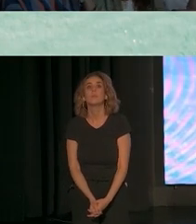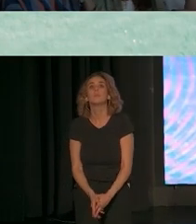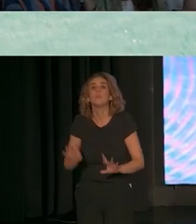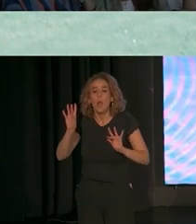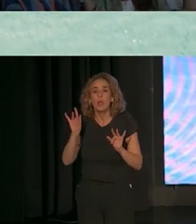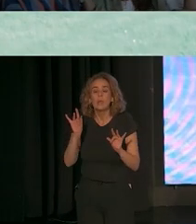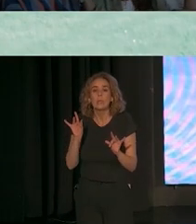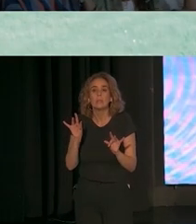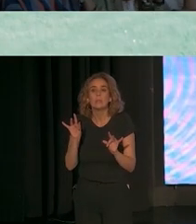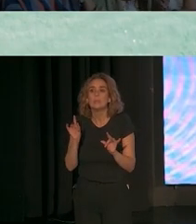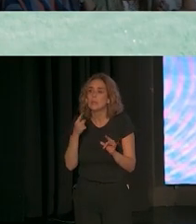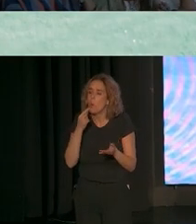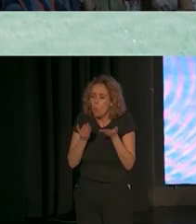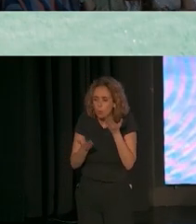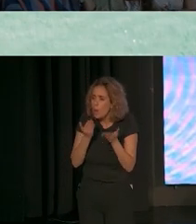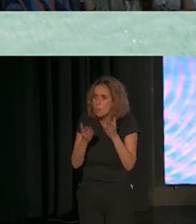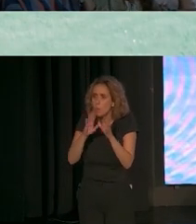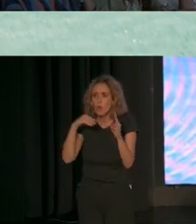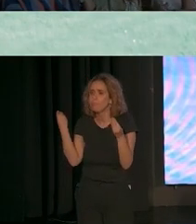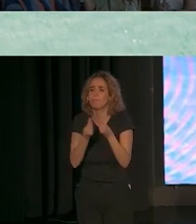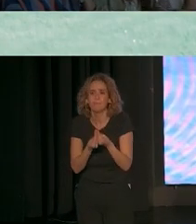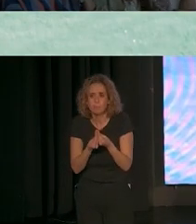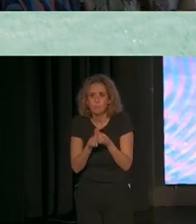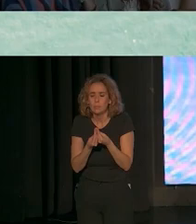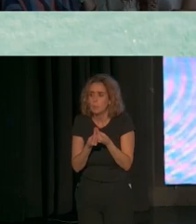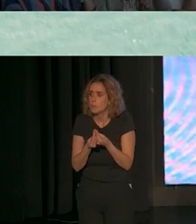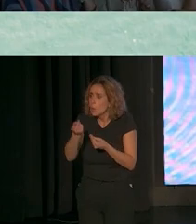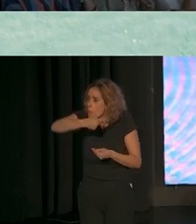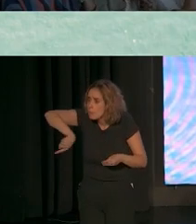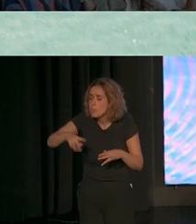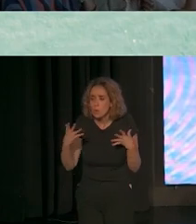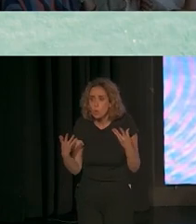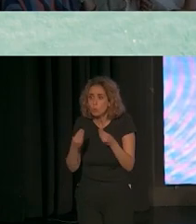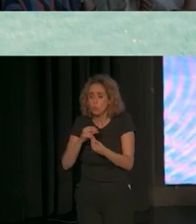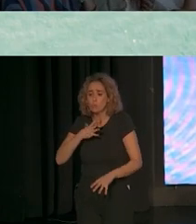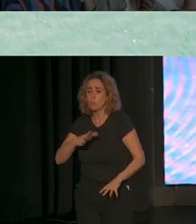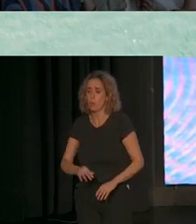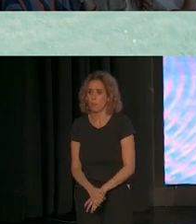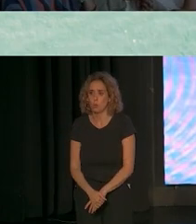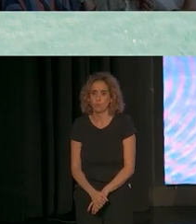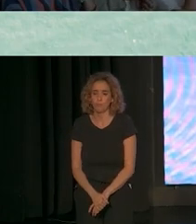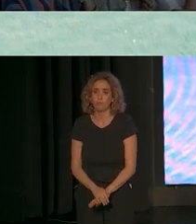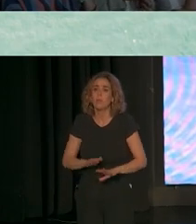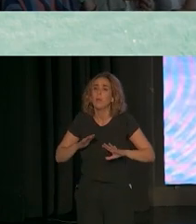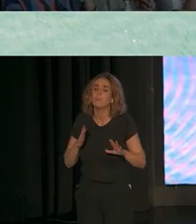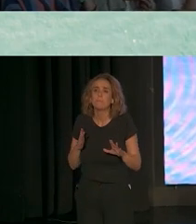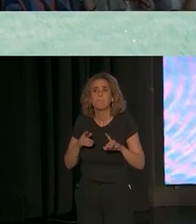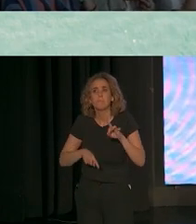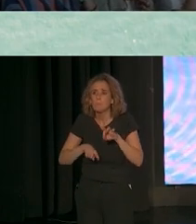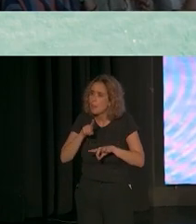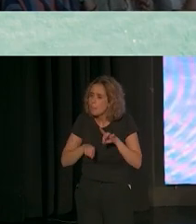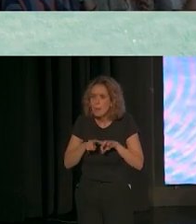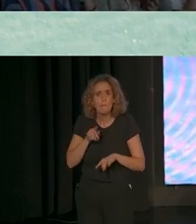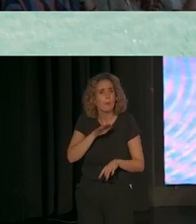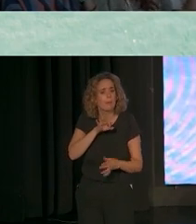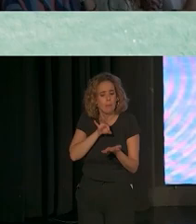Sí, es una evaluación global. Todavía podemos hacerlo entre todos juntos. Así que depende de los